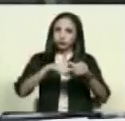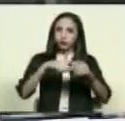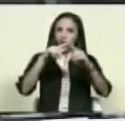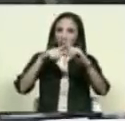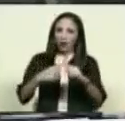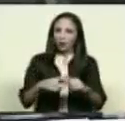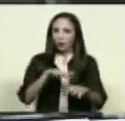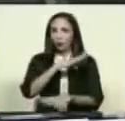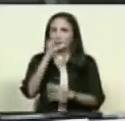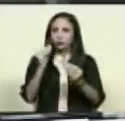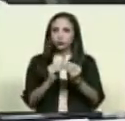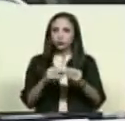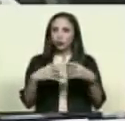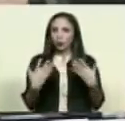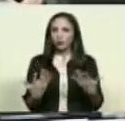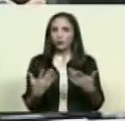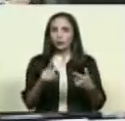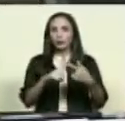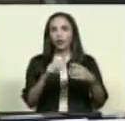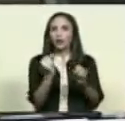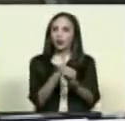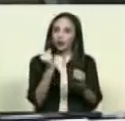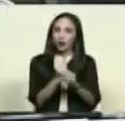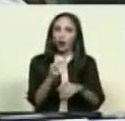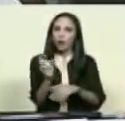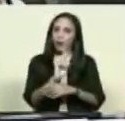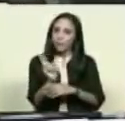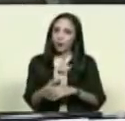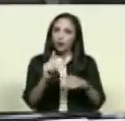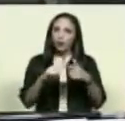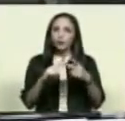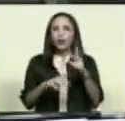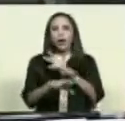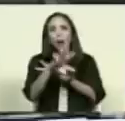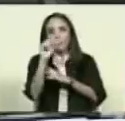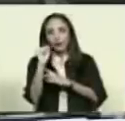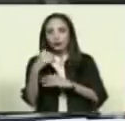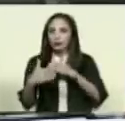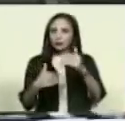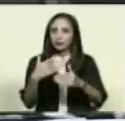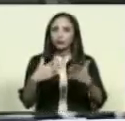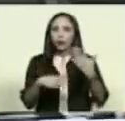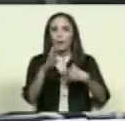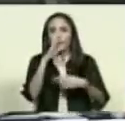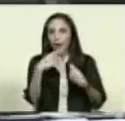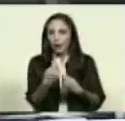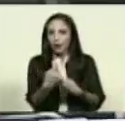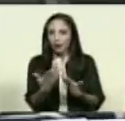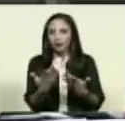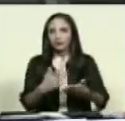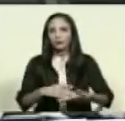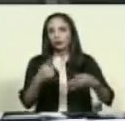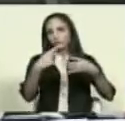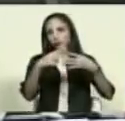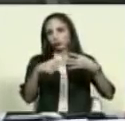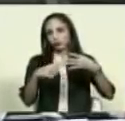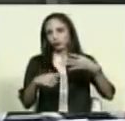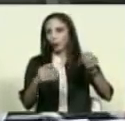incluidos en las distintas modalidades, que es trabajo directo, que es aprendiz, que es becario,